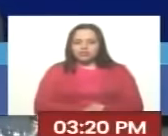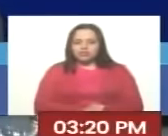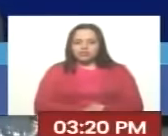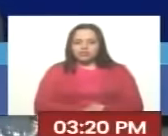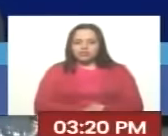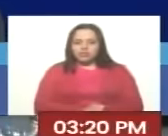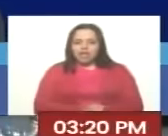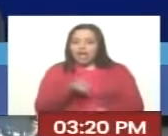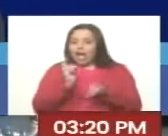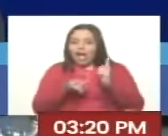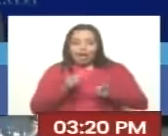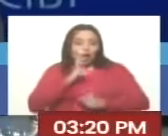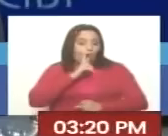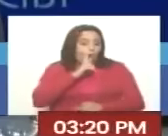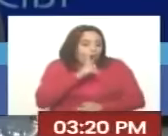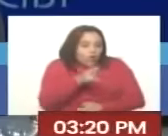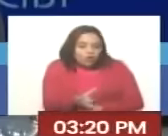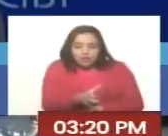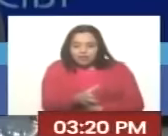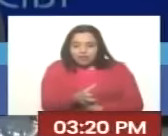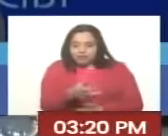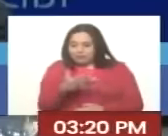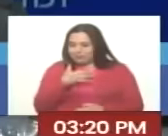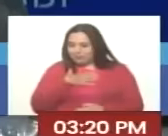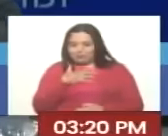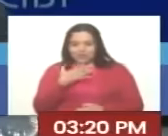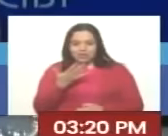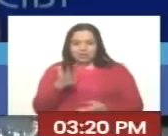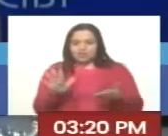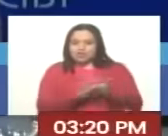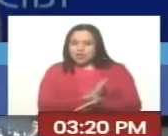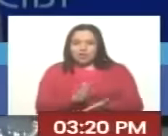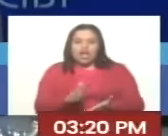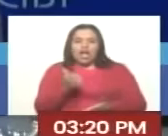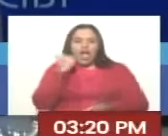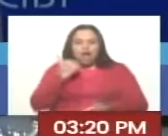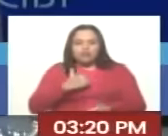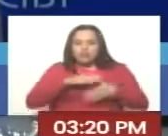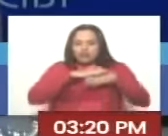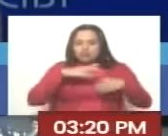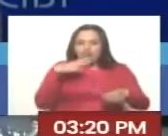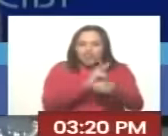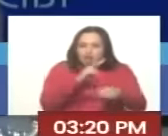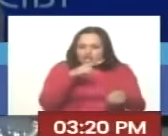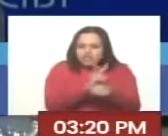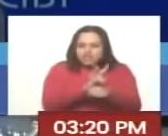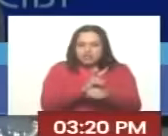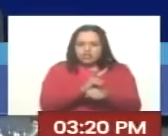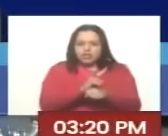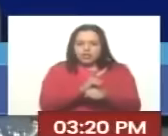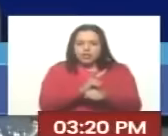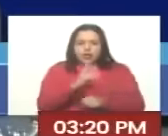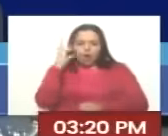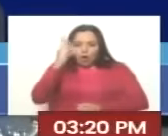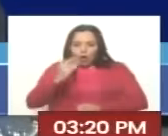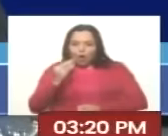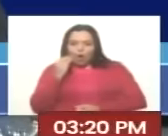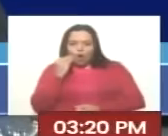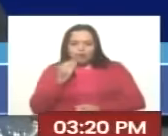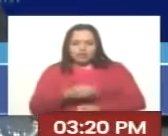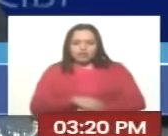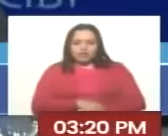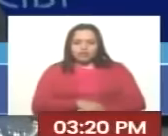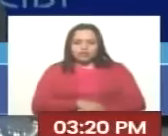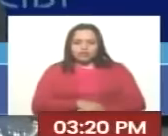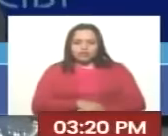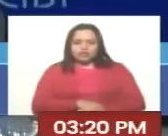acto totalmente brutal para mí de agresión sexual de un joven con